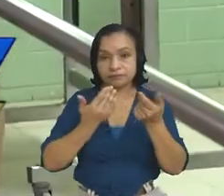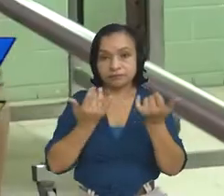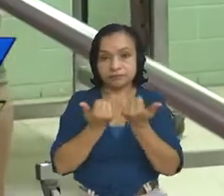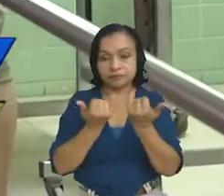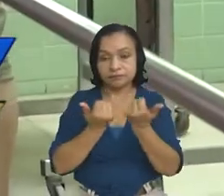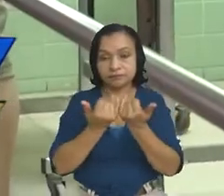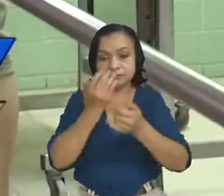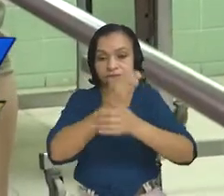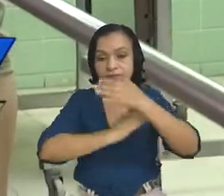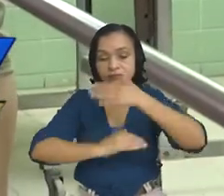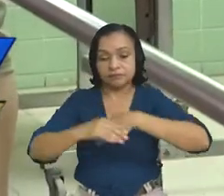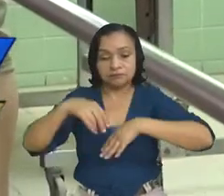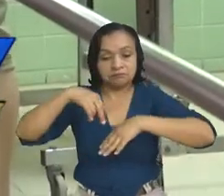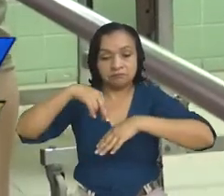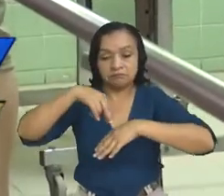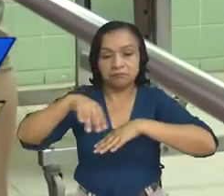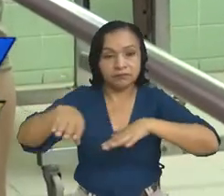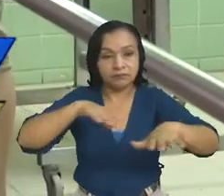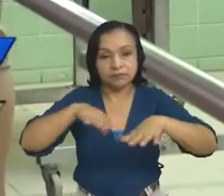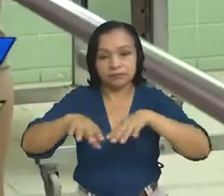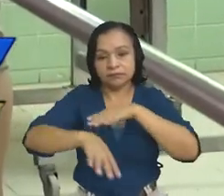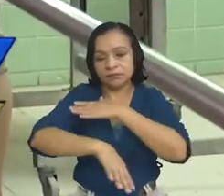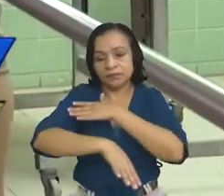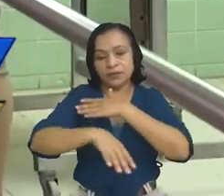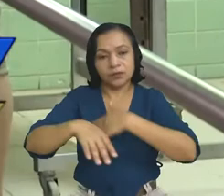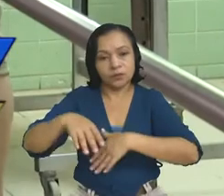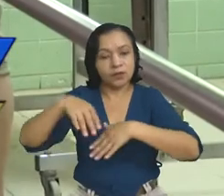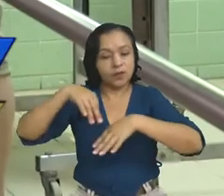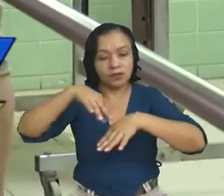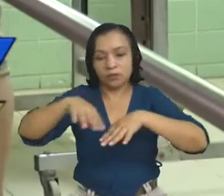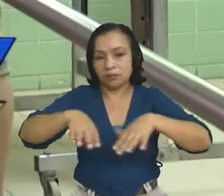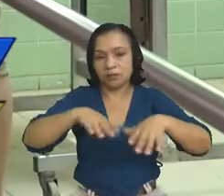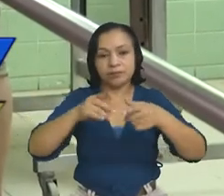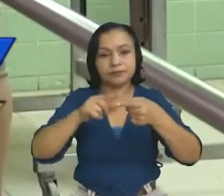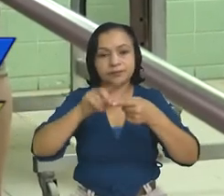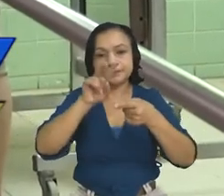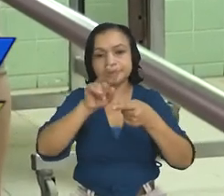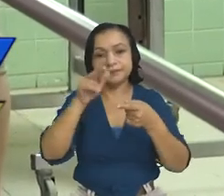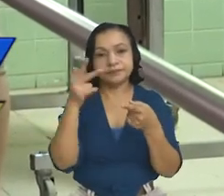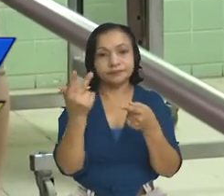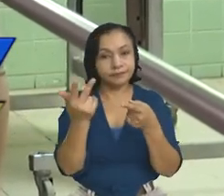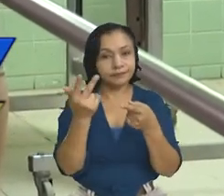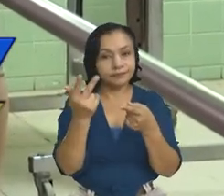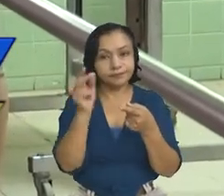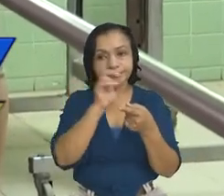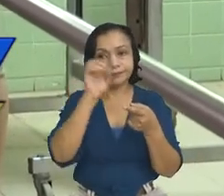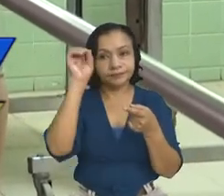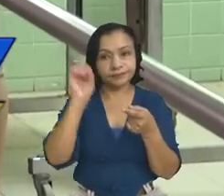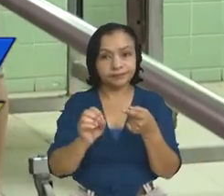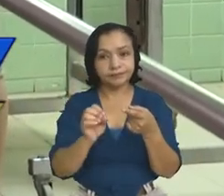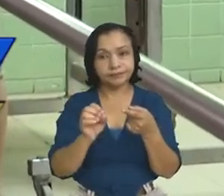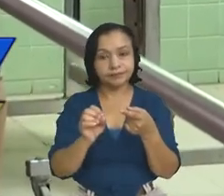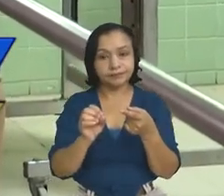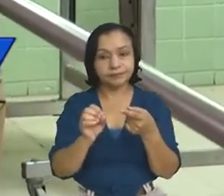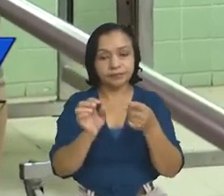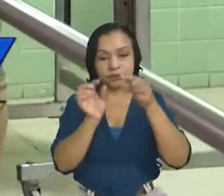una discapacidad de movimiento de algún miembro, ya sea inferior o superior. Un 28% son por lesiones a nivel de la médula, que vos sabes que eso te